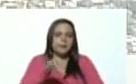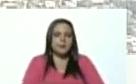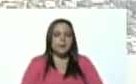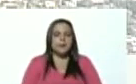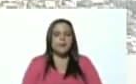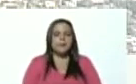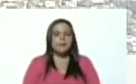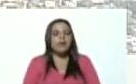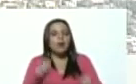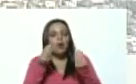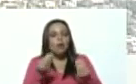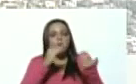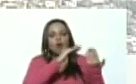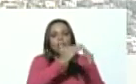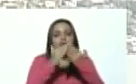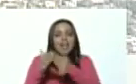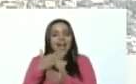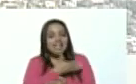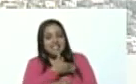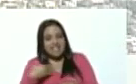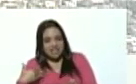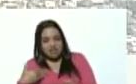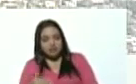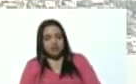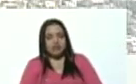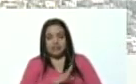cómo la comunidad que quiera acceder